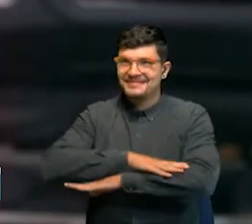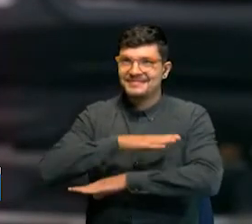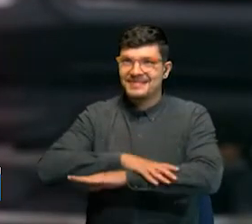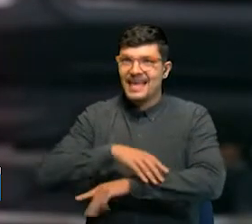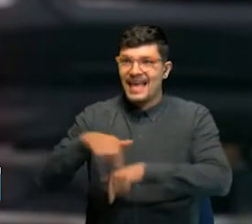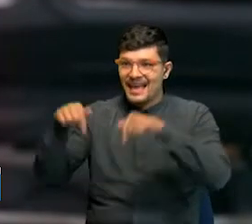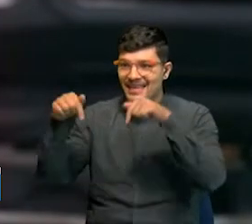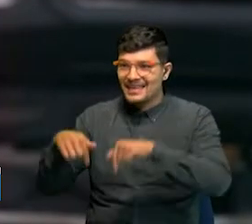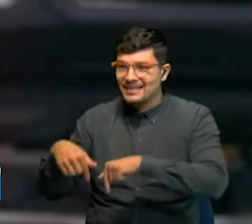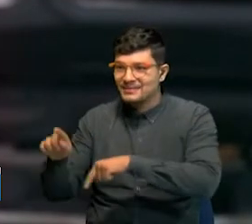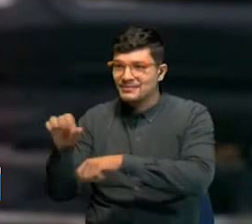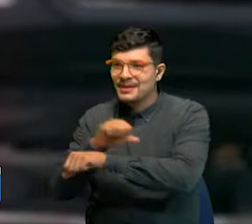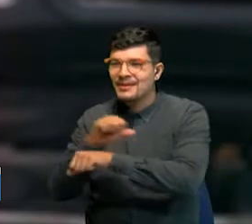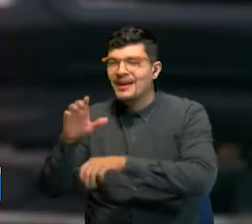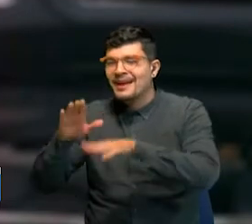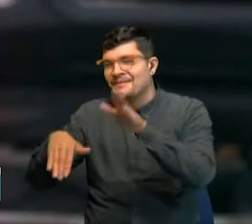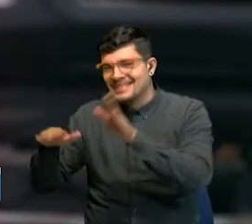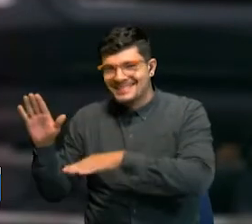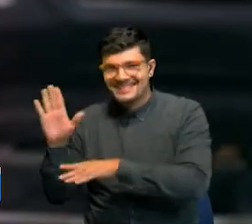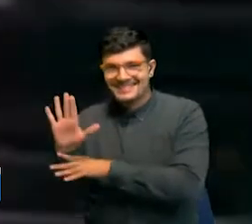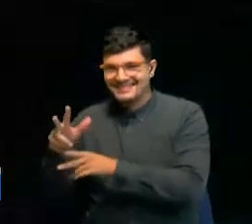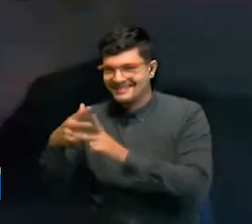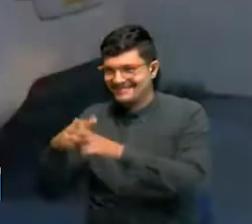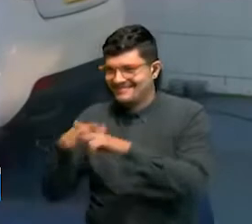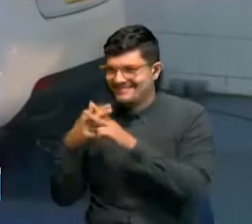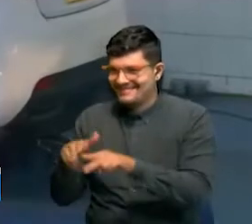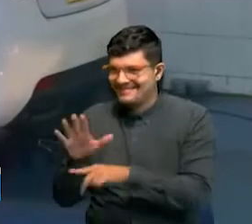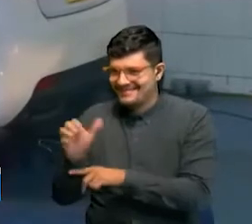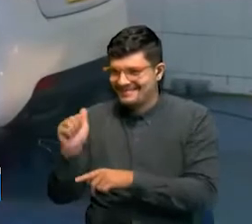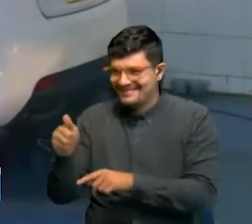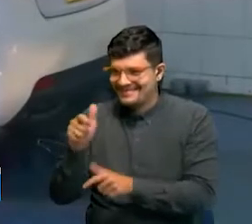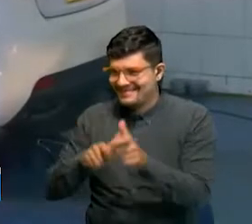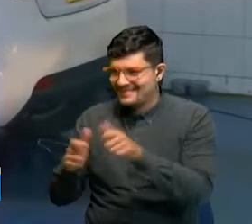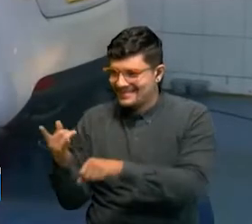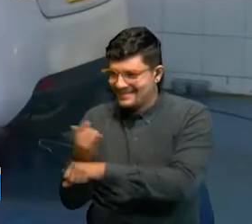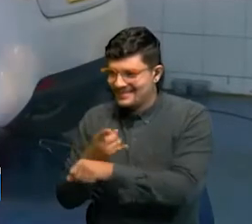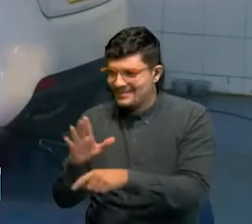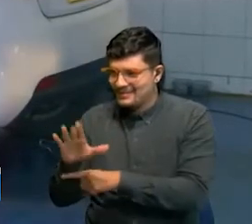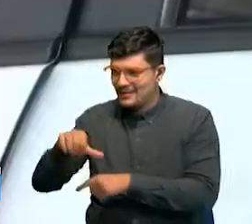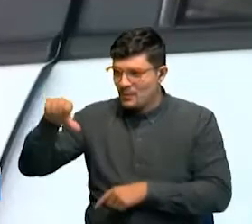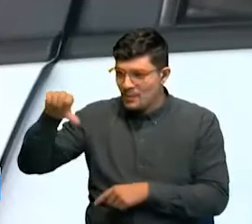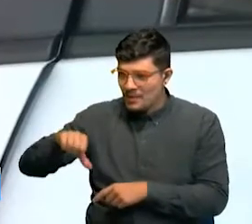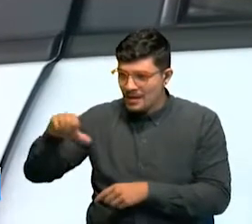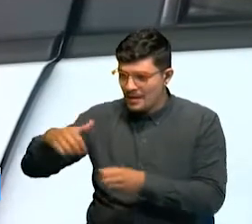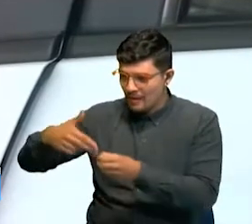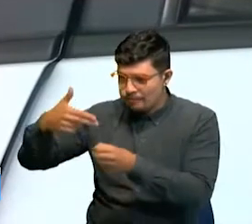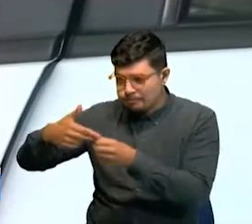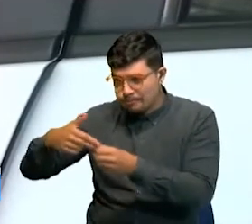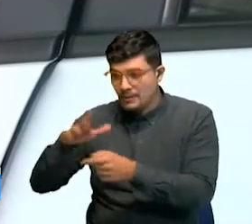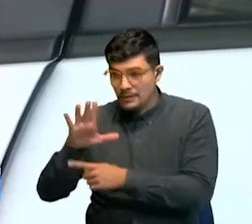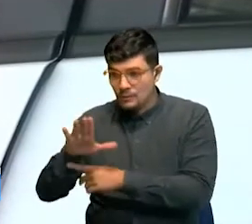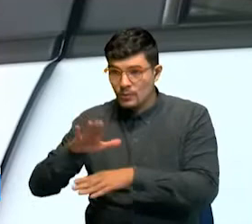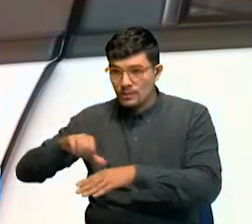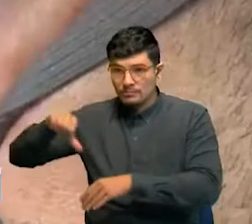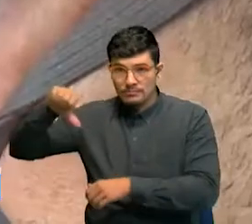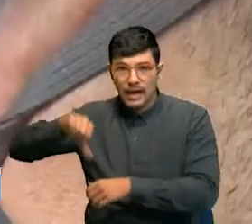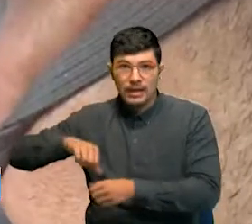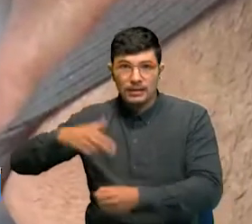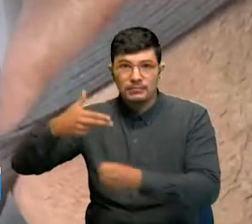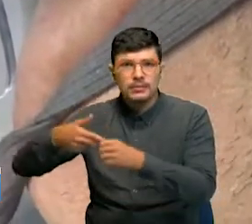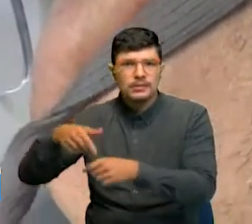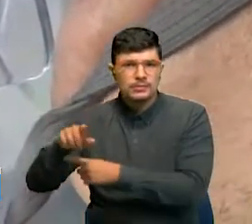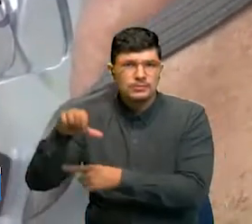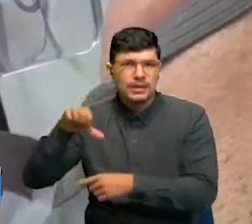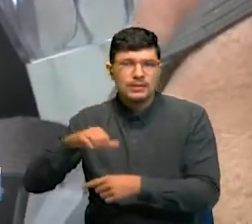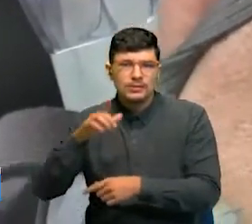vehículo es a veces manipulado por los mismos usuarios. Un mal combustible. Si tanqueamos en una bomba,